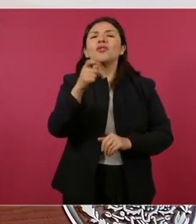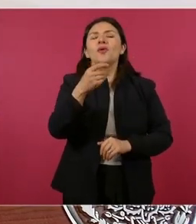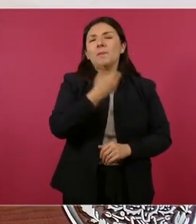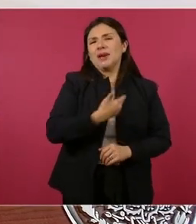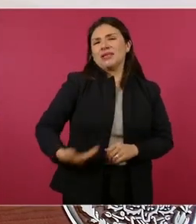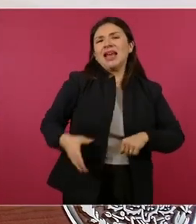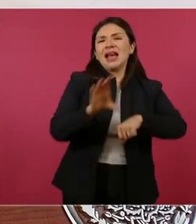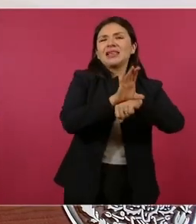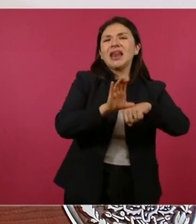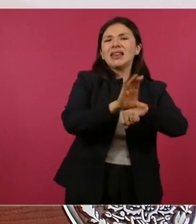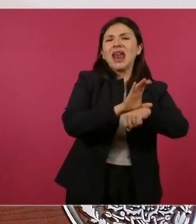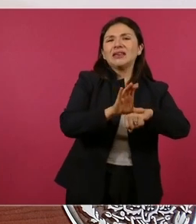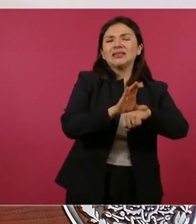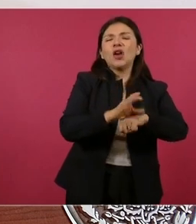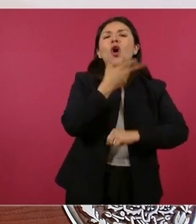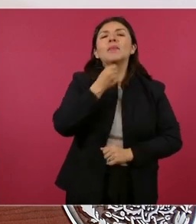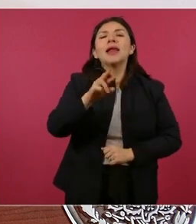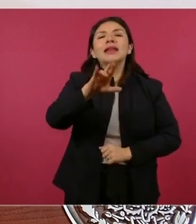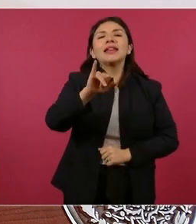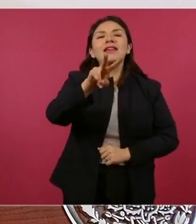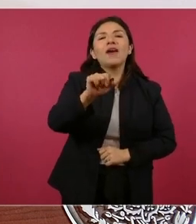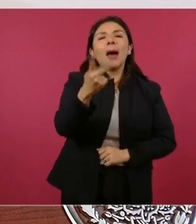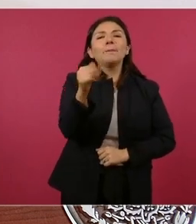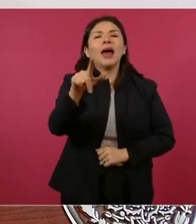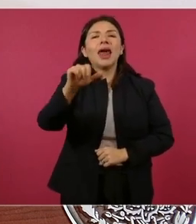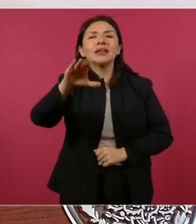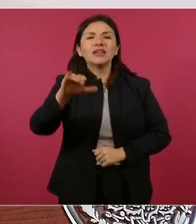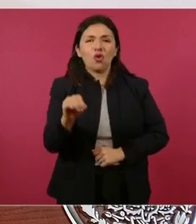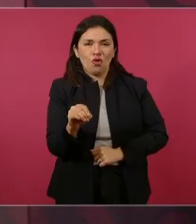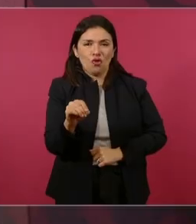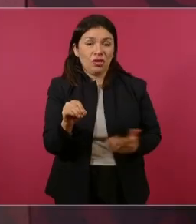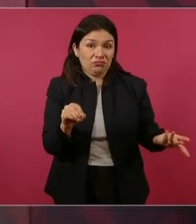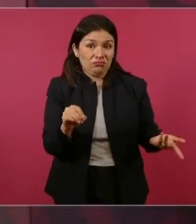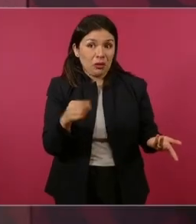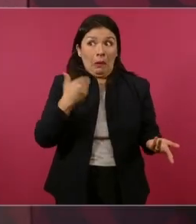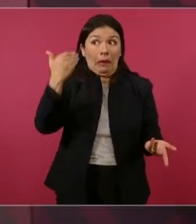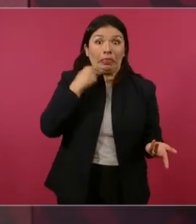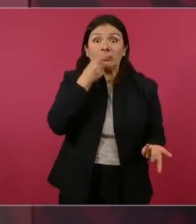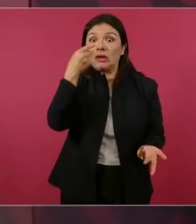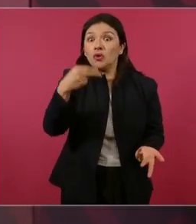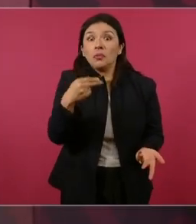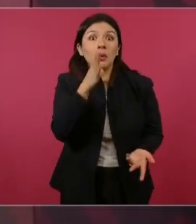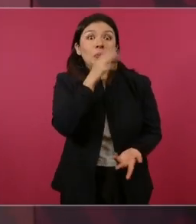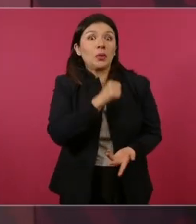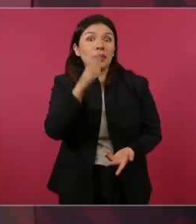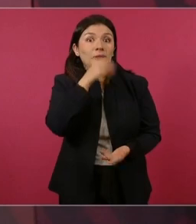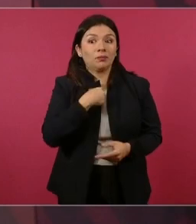Salinas, Riva Palacio, que no lo pudo mencionar.